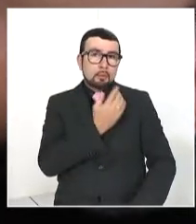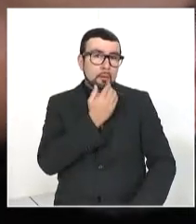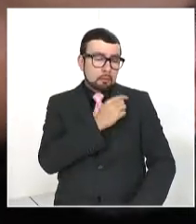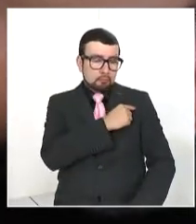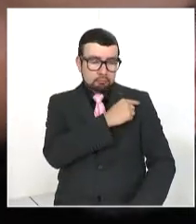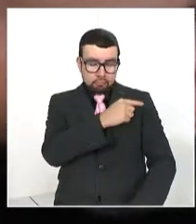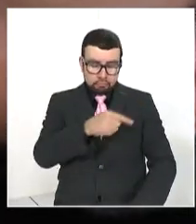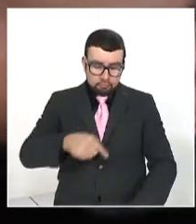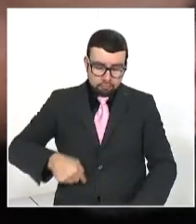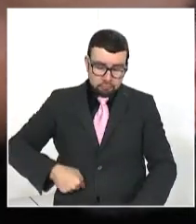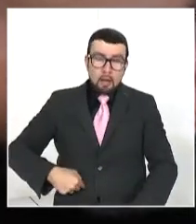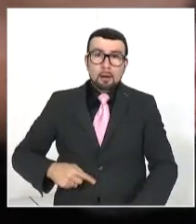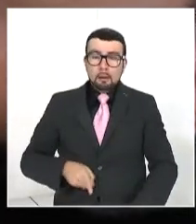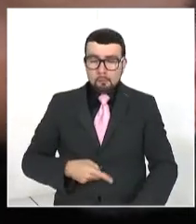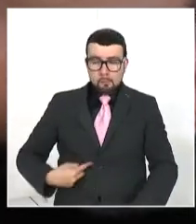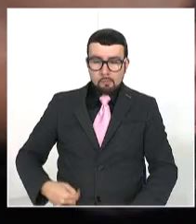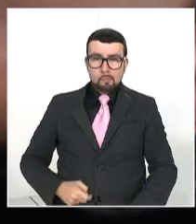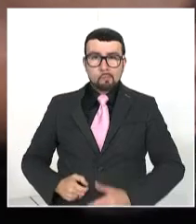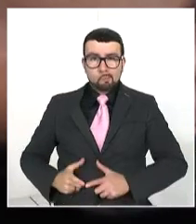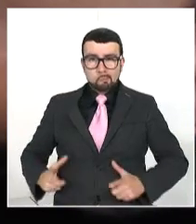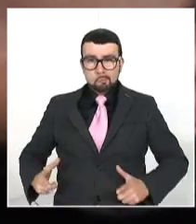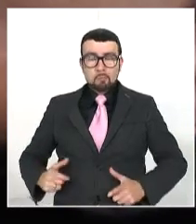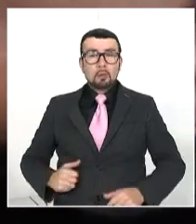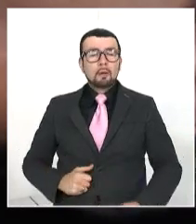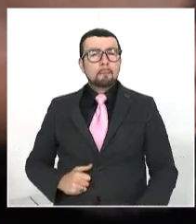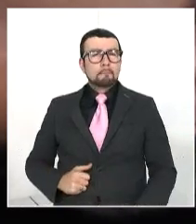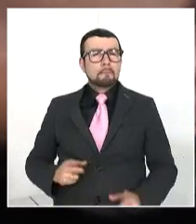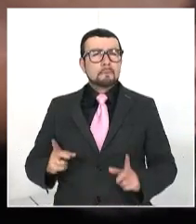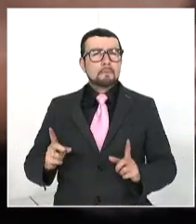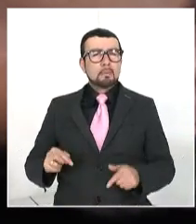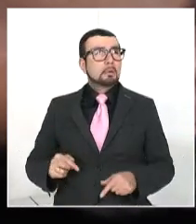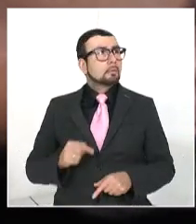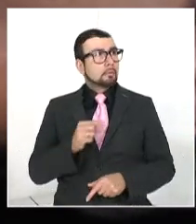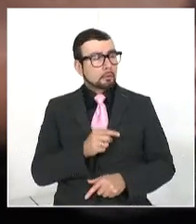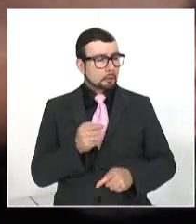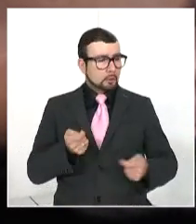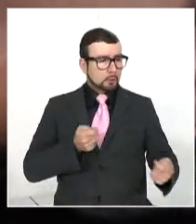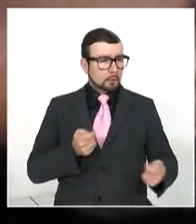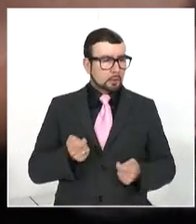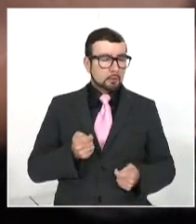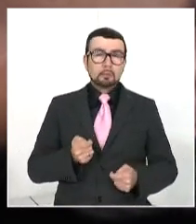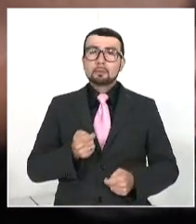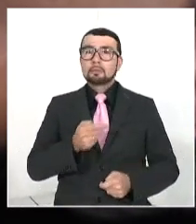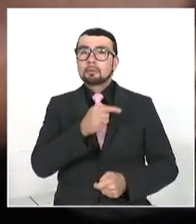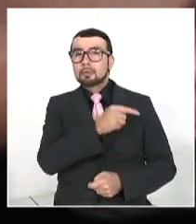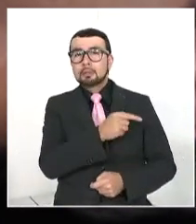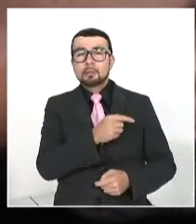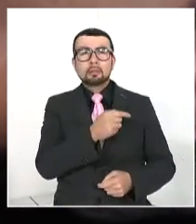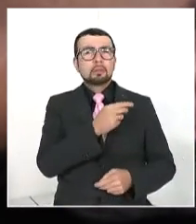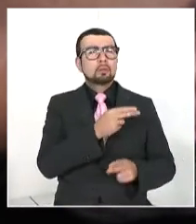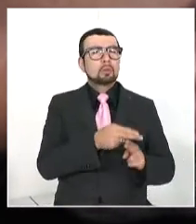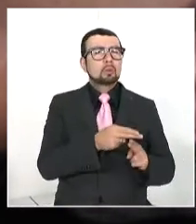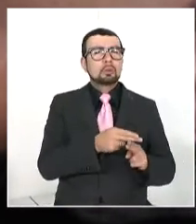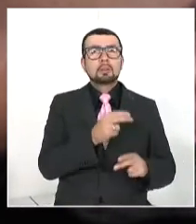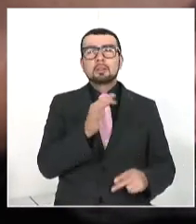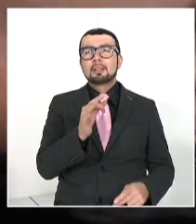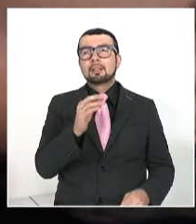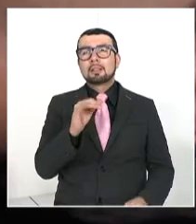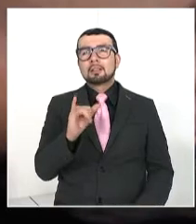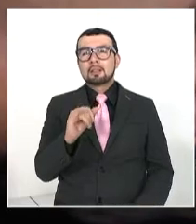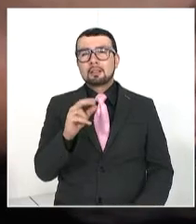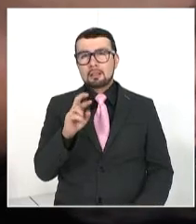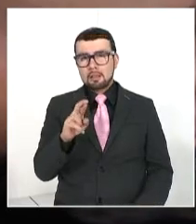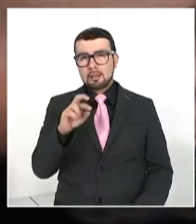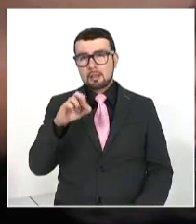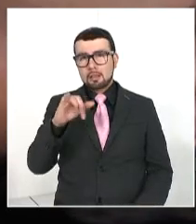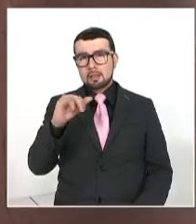grueso. Hay otro punto que trabaja toda la parte del dolor, que es triple recalentador 14, toma aire y